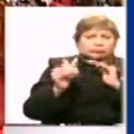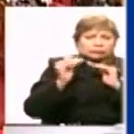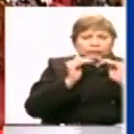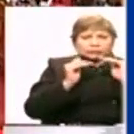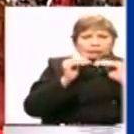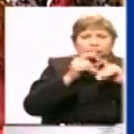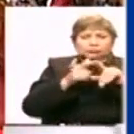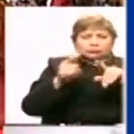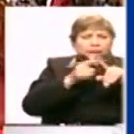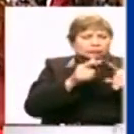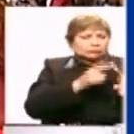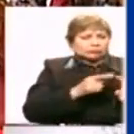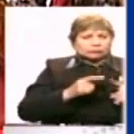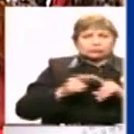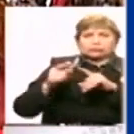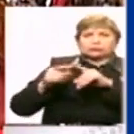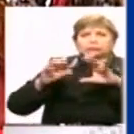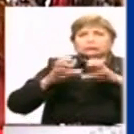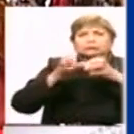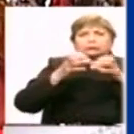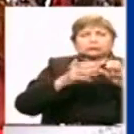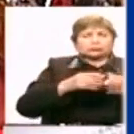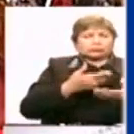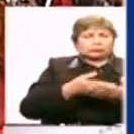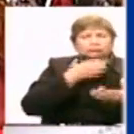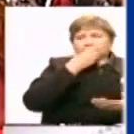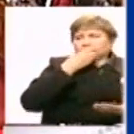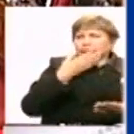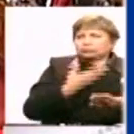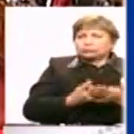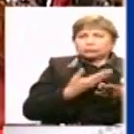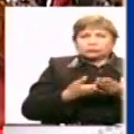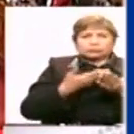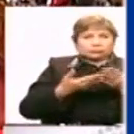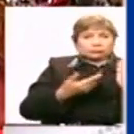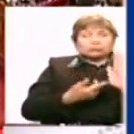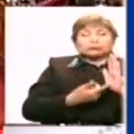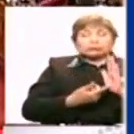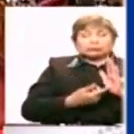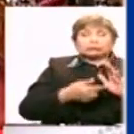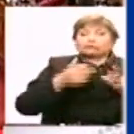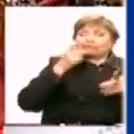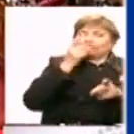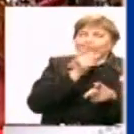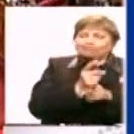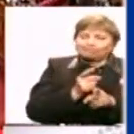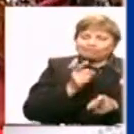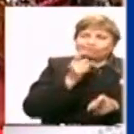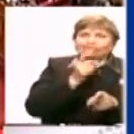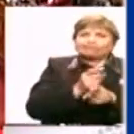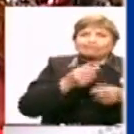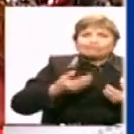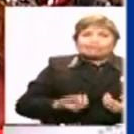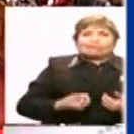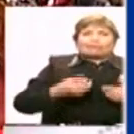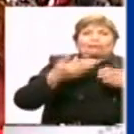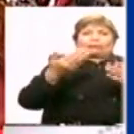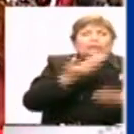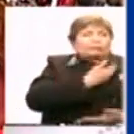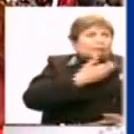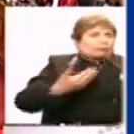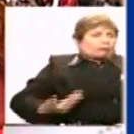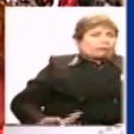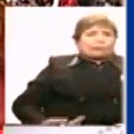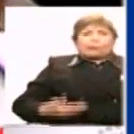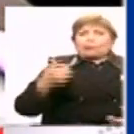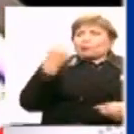gobierno más, sino en seguir las nuevas pautas del Perú. Mira, recuerda, el día de ayer yo estuve en un medio de comunicación y escuchaba a un analista